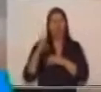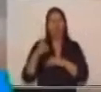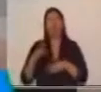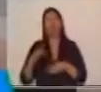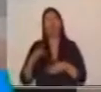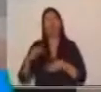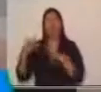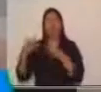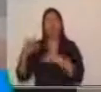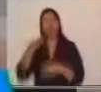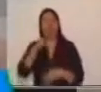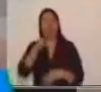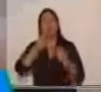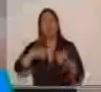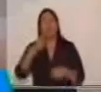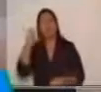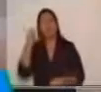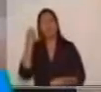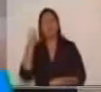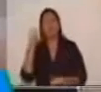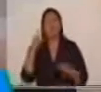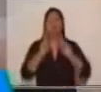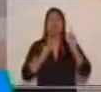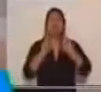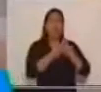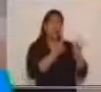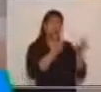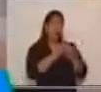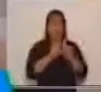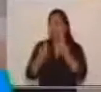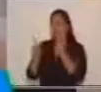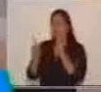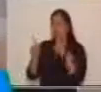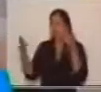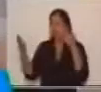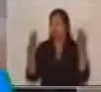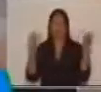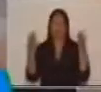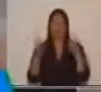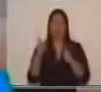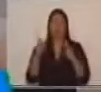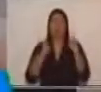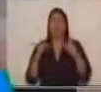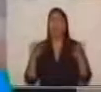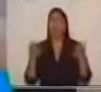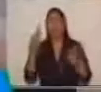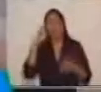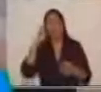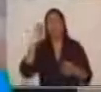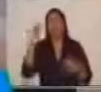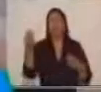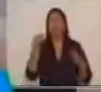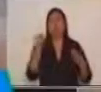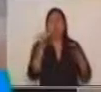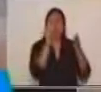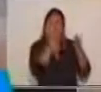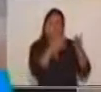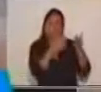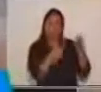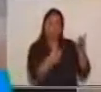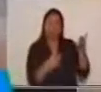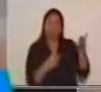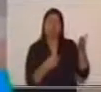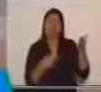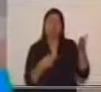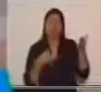puede comprender qué diferencia hay entre cada corriente para que usted sepa por qué se escribió en esa época. Don